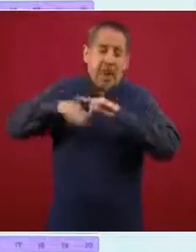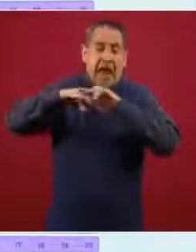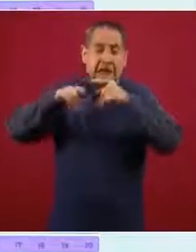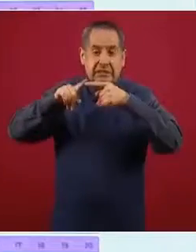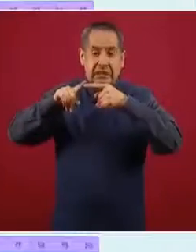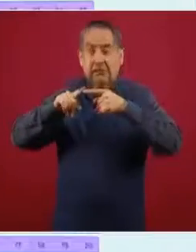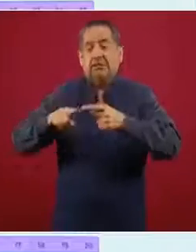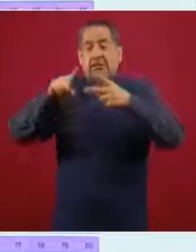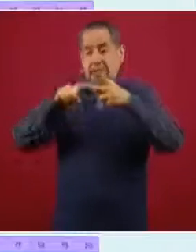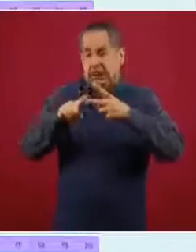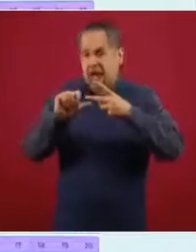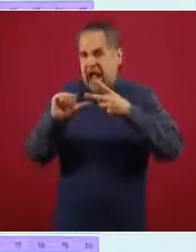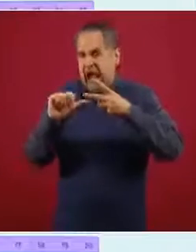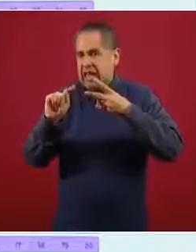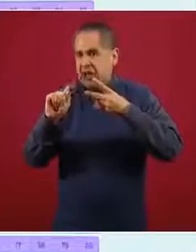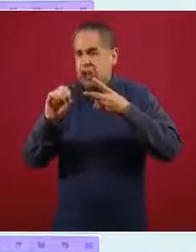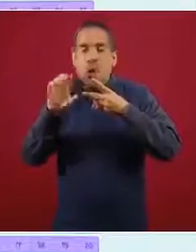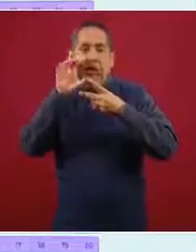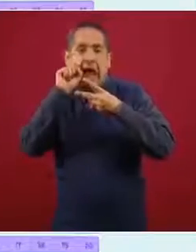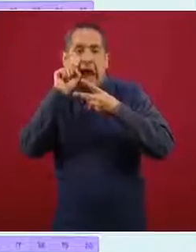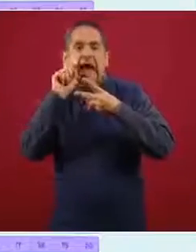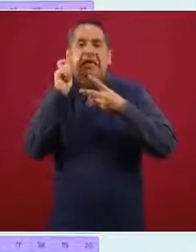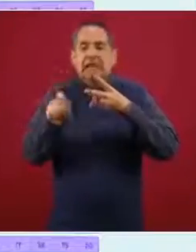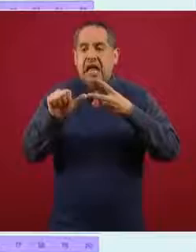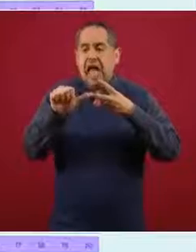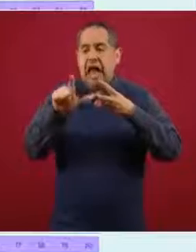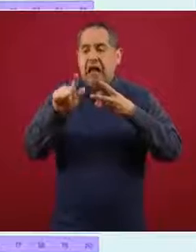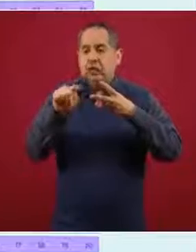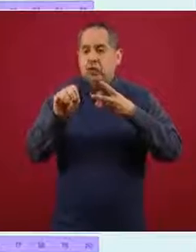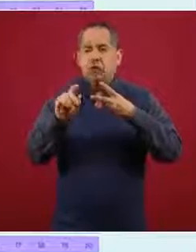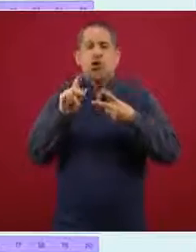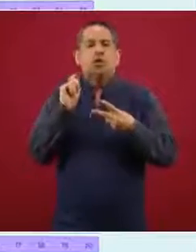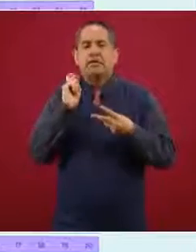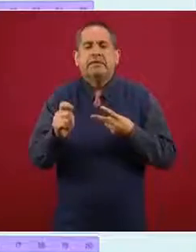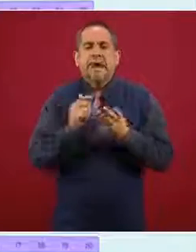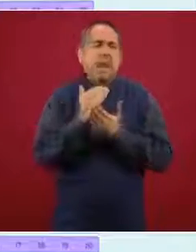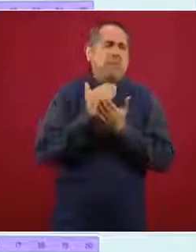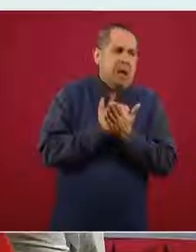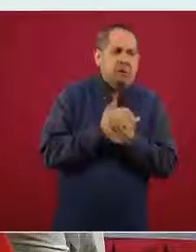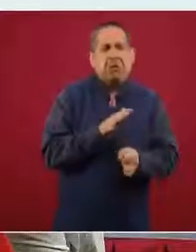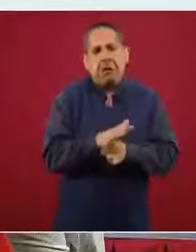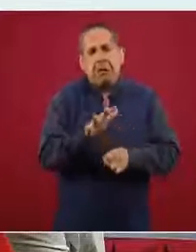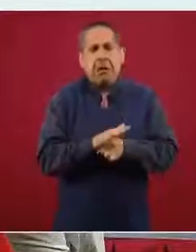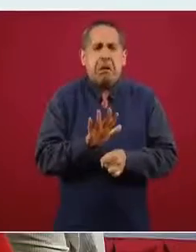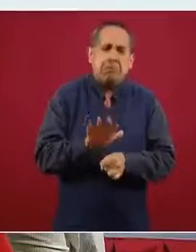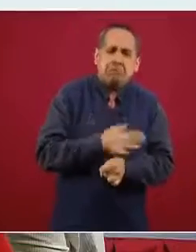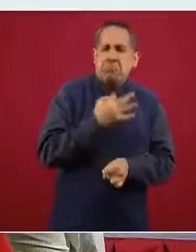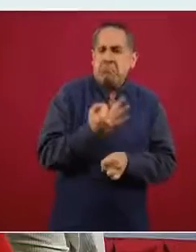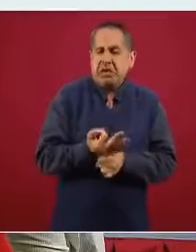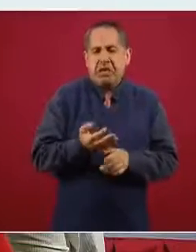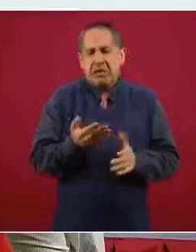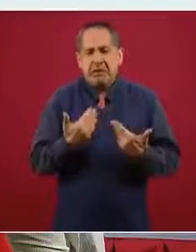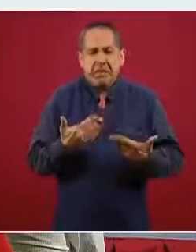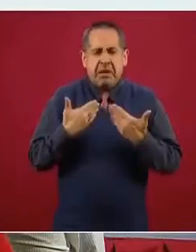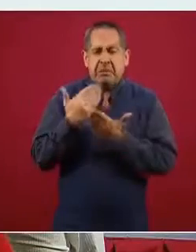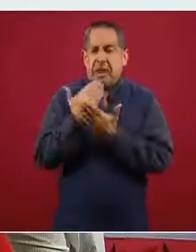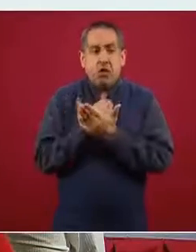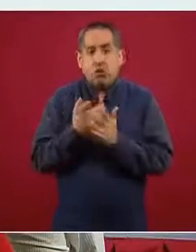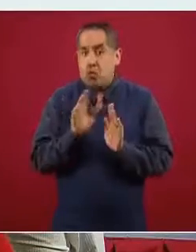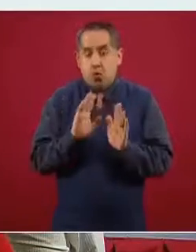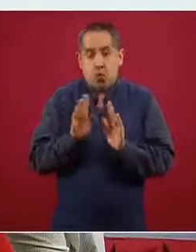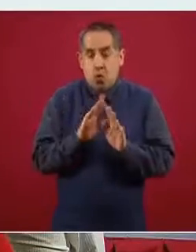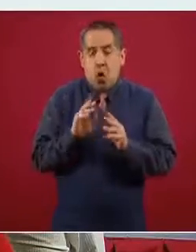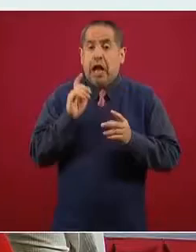es decir, todavía no estamos hablando que el riesgo sea menor o sea moderado o haya disminuido de una